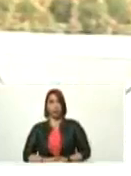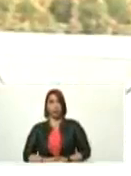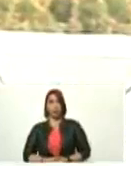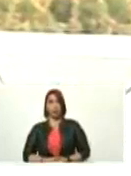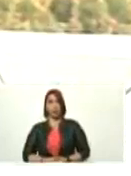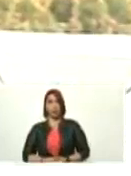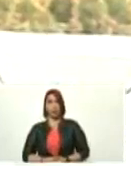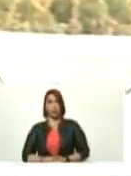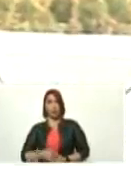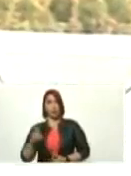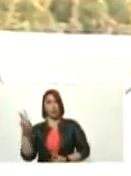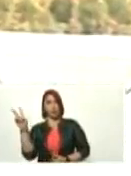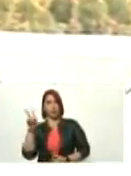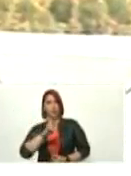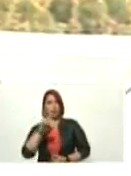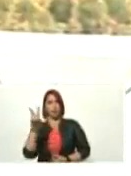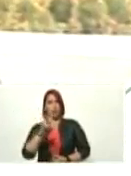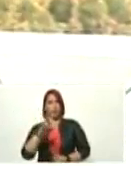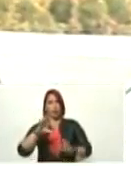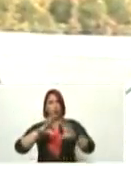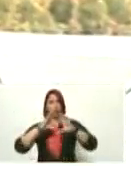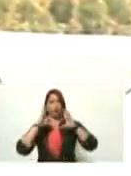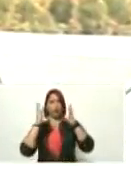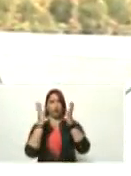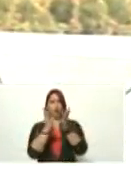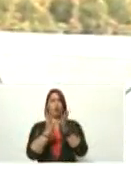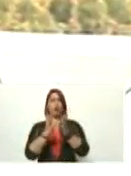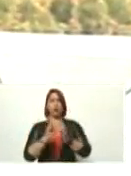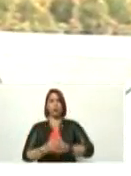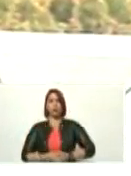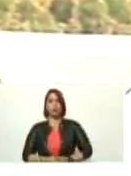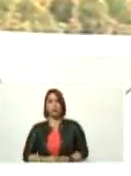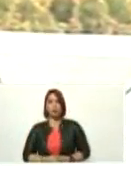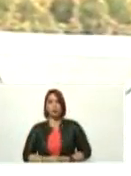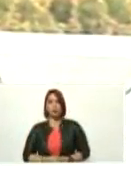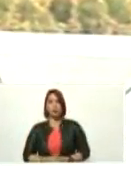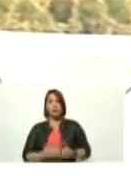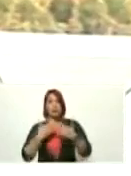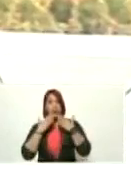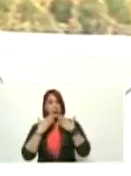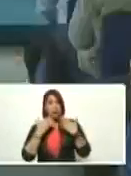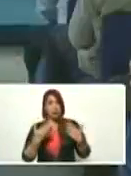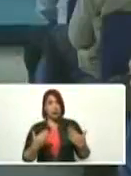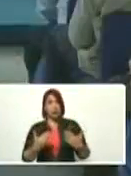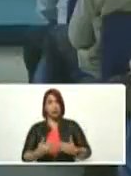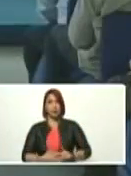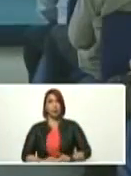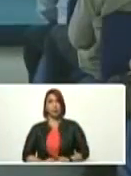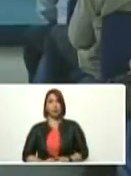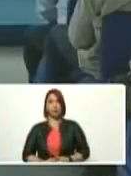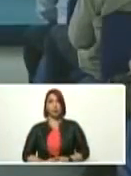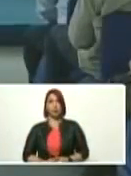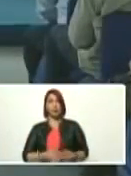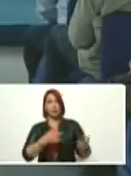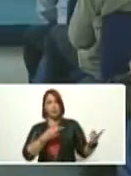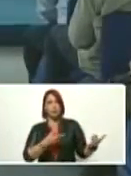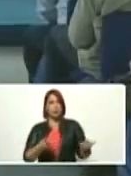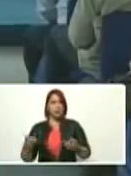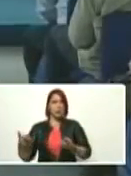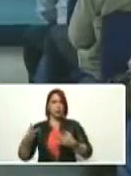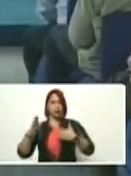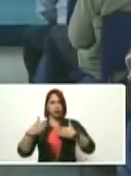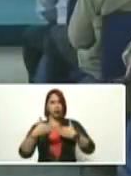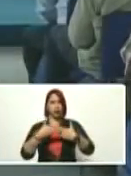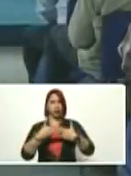de Venezuela y del mundo presentes, gracias por esta invitación a la